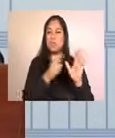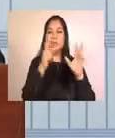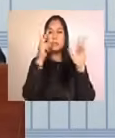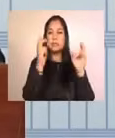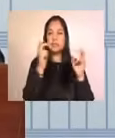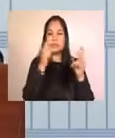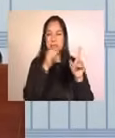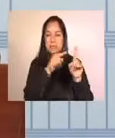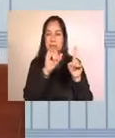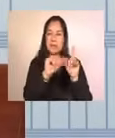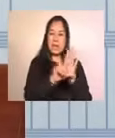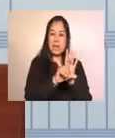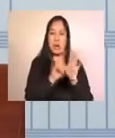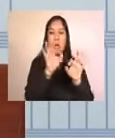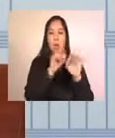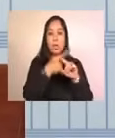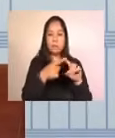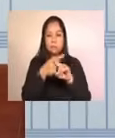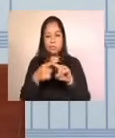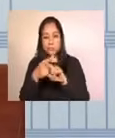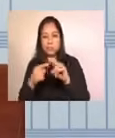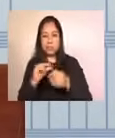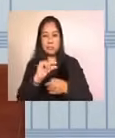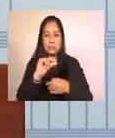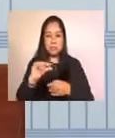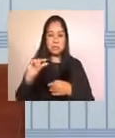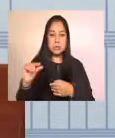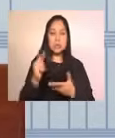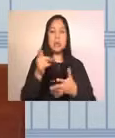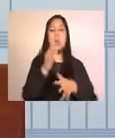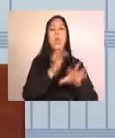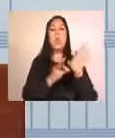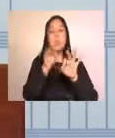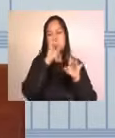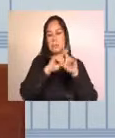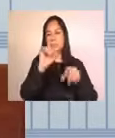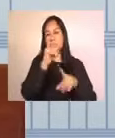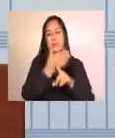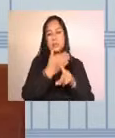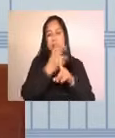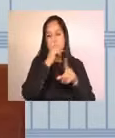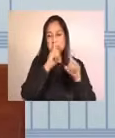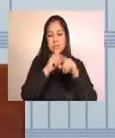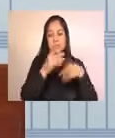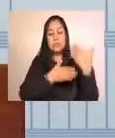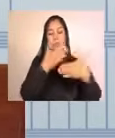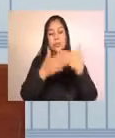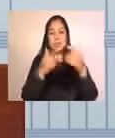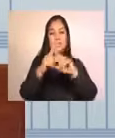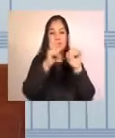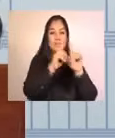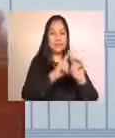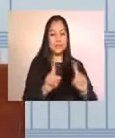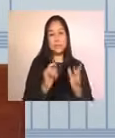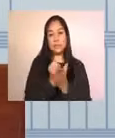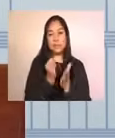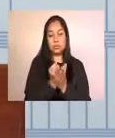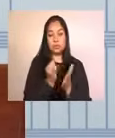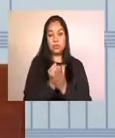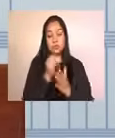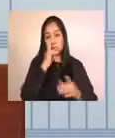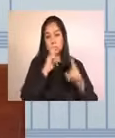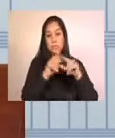posibles fraccionamientos o posibles colusiones dentro de los procesos de las diversas entidades. Entonces, otra